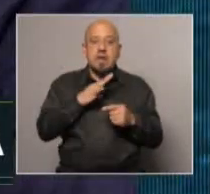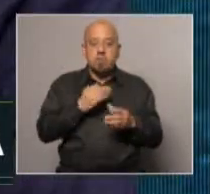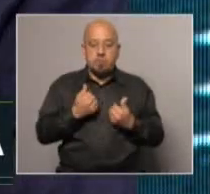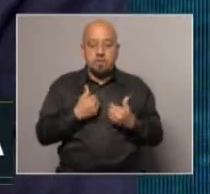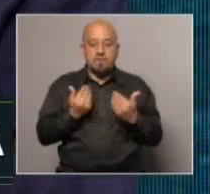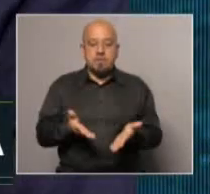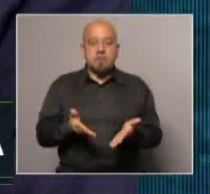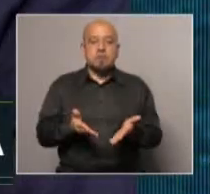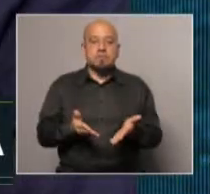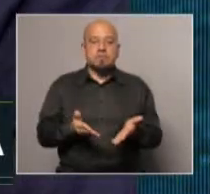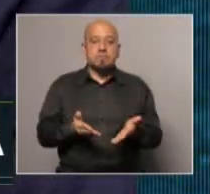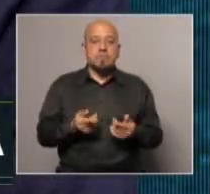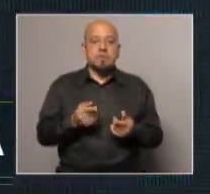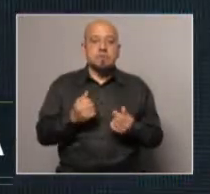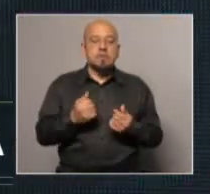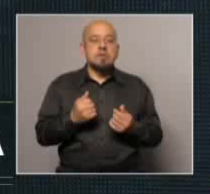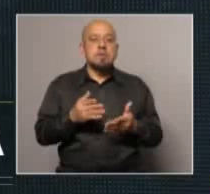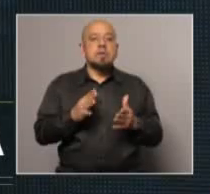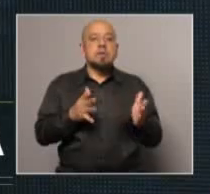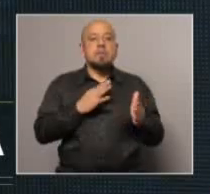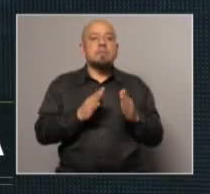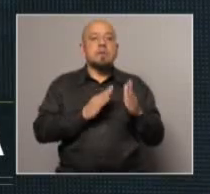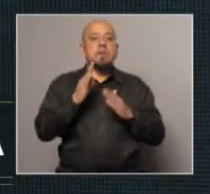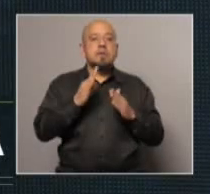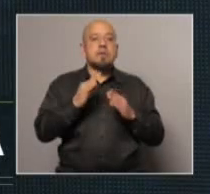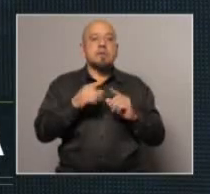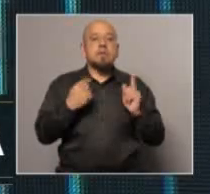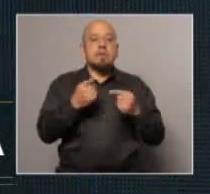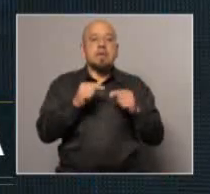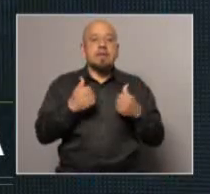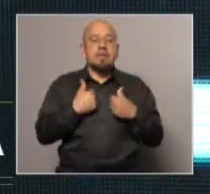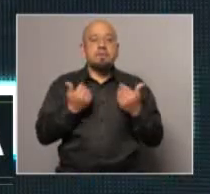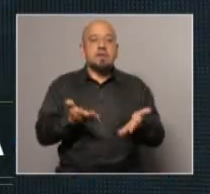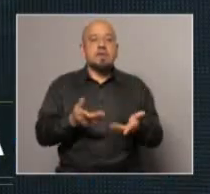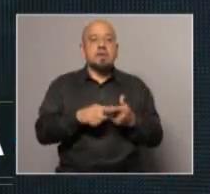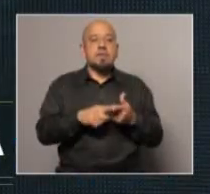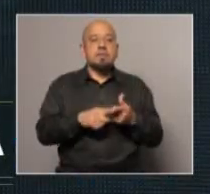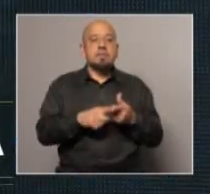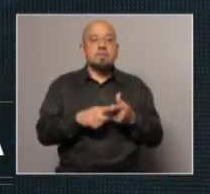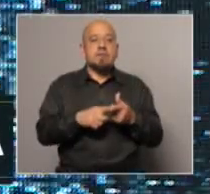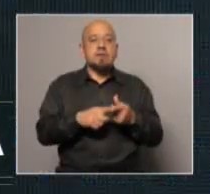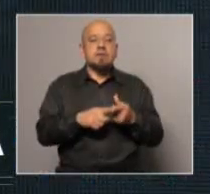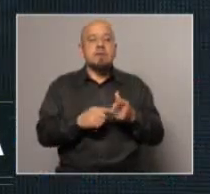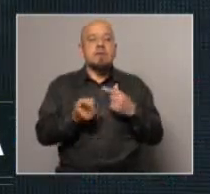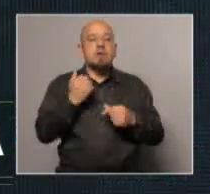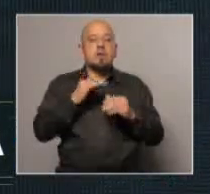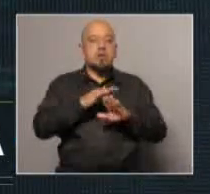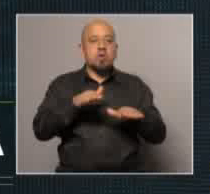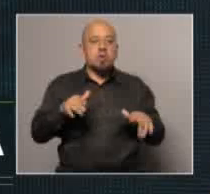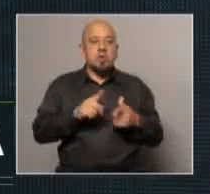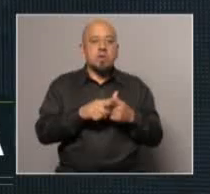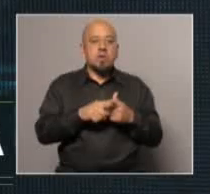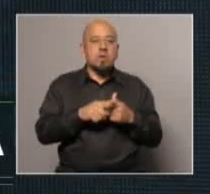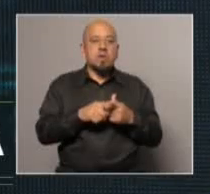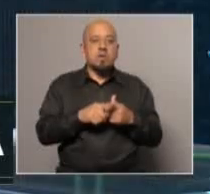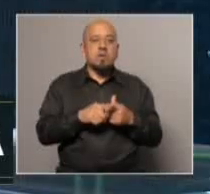beneficio muchísimo más grande, superior, que es el bienestar de sus niños, niños que están hipermedicados, que la pasan muy mal, de